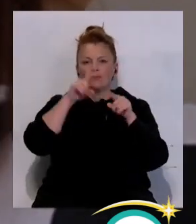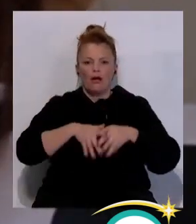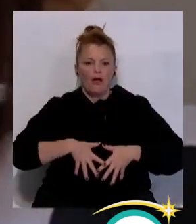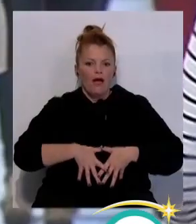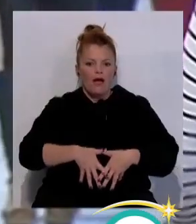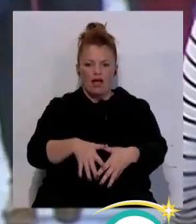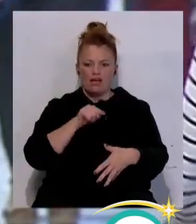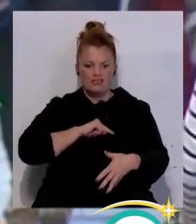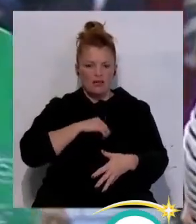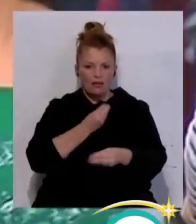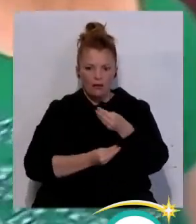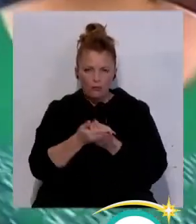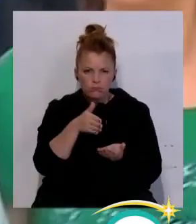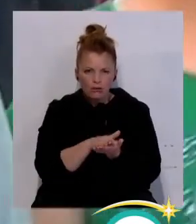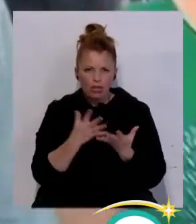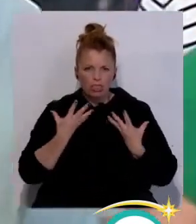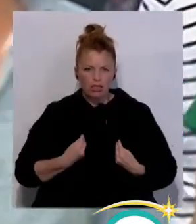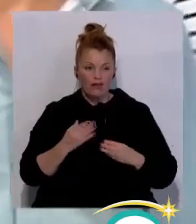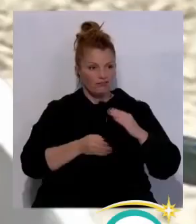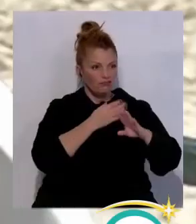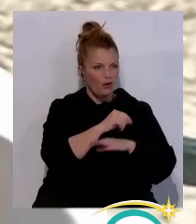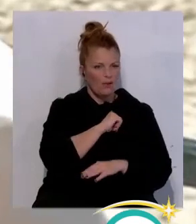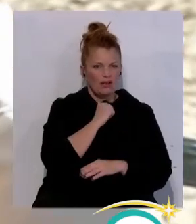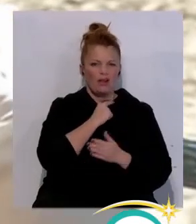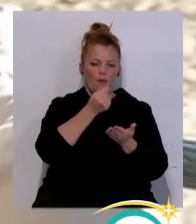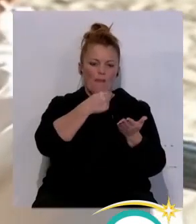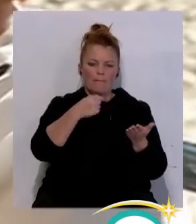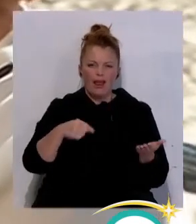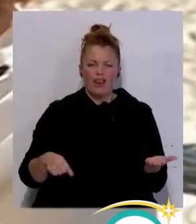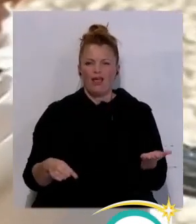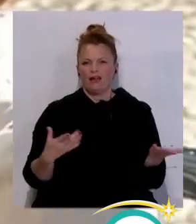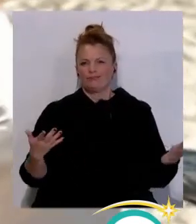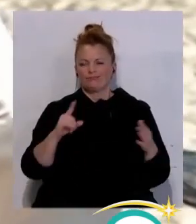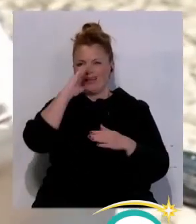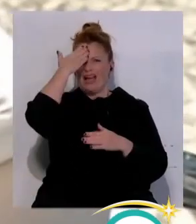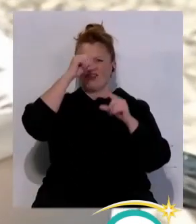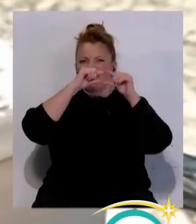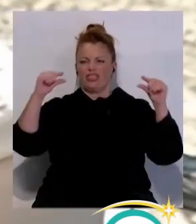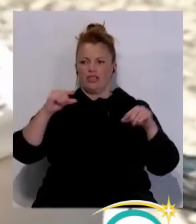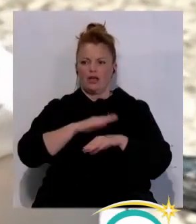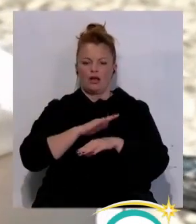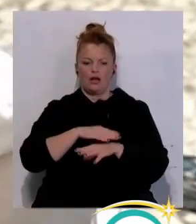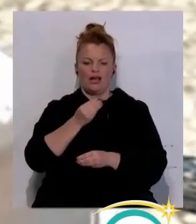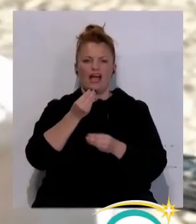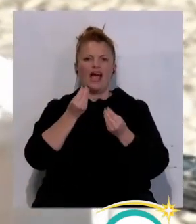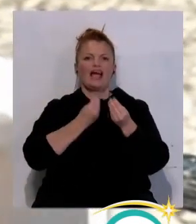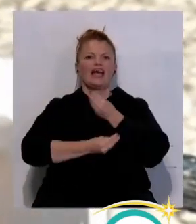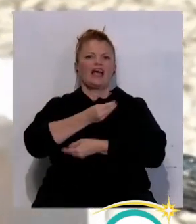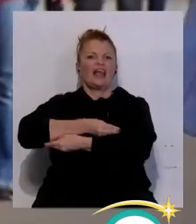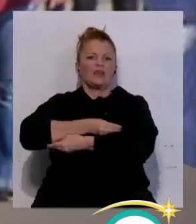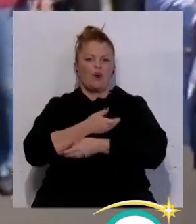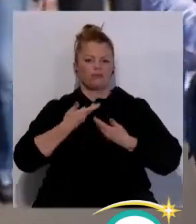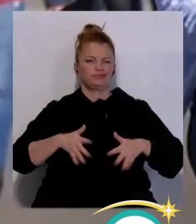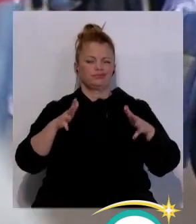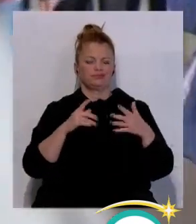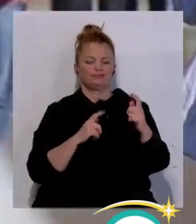tu hijo y fallece por desgracia, pues ir a un hospital y que te hagan rellenar un papel que en el encabezado pone alumbramiento de criaturas abortivas, para